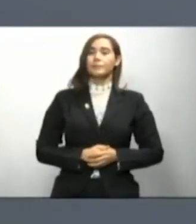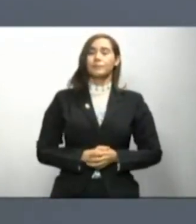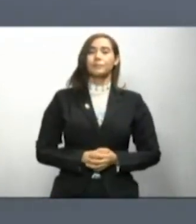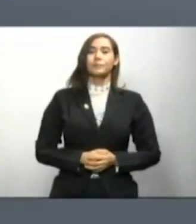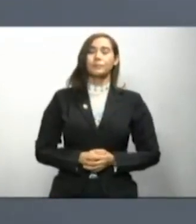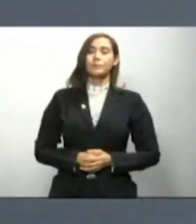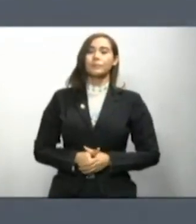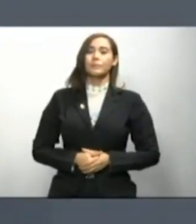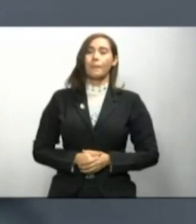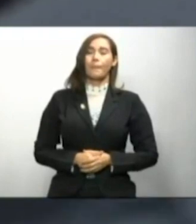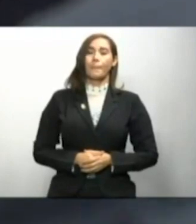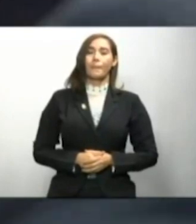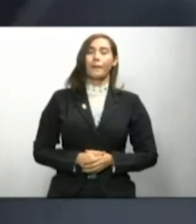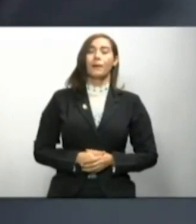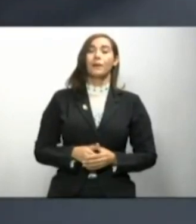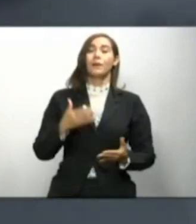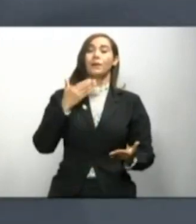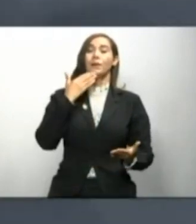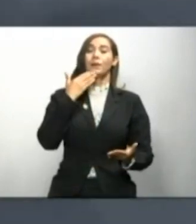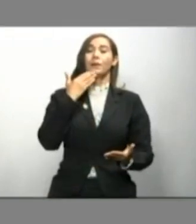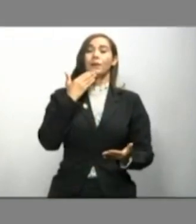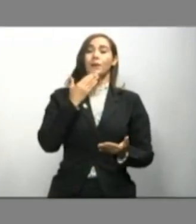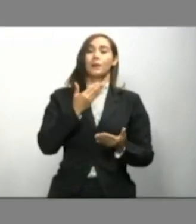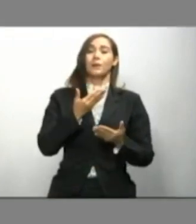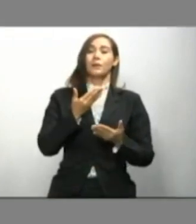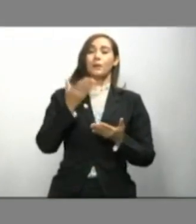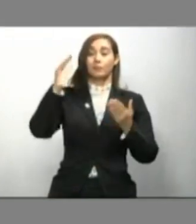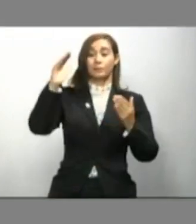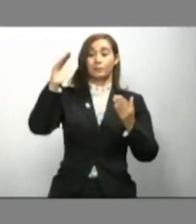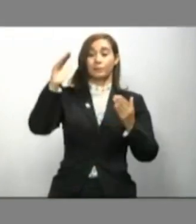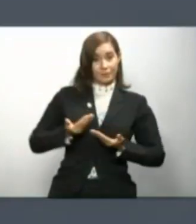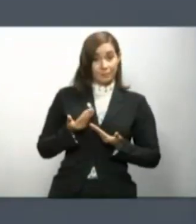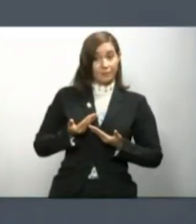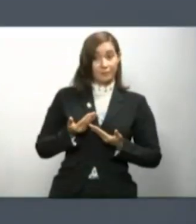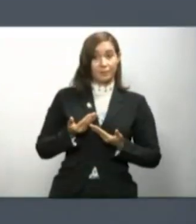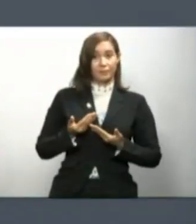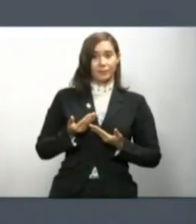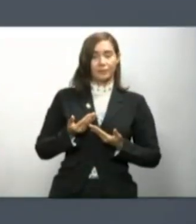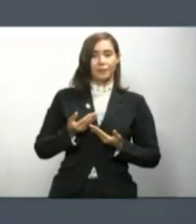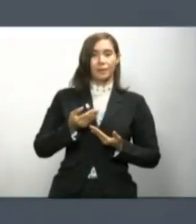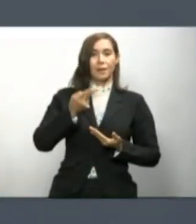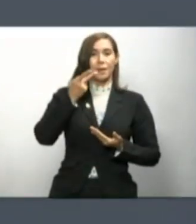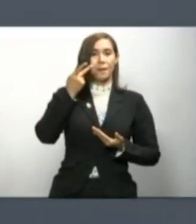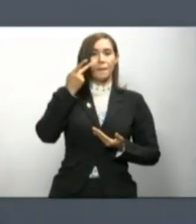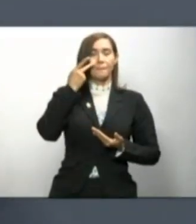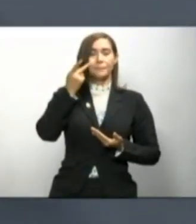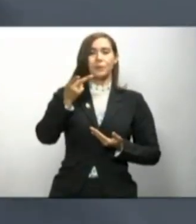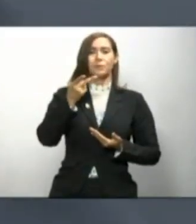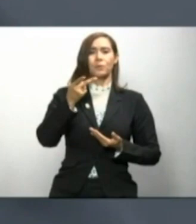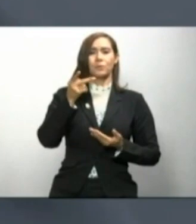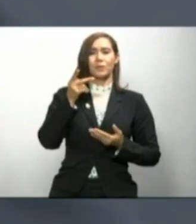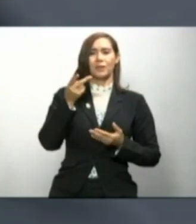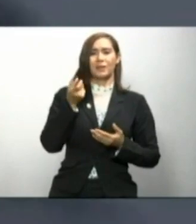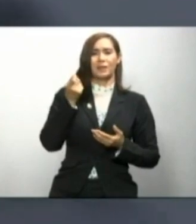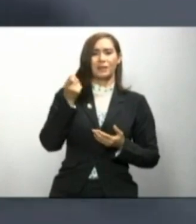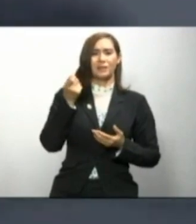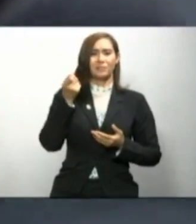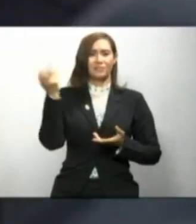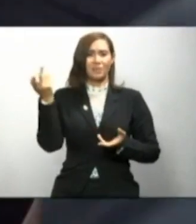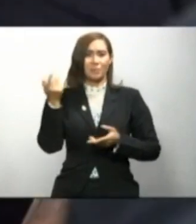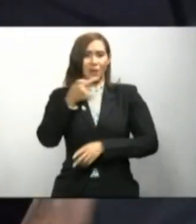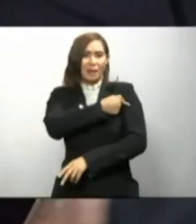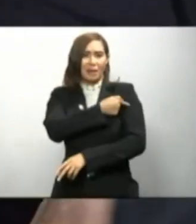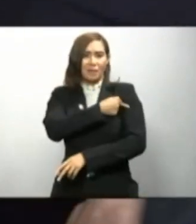de telecentro bienvenido presidente recibimos que usted es crítico un poquito la distribución de la vacuna